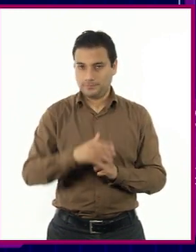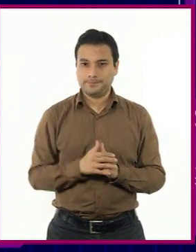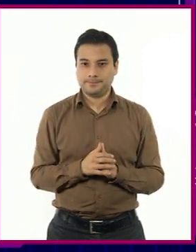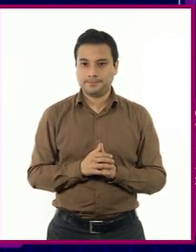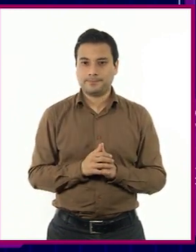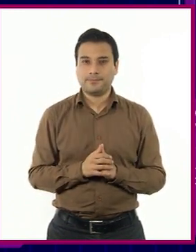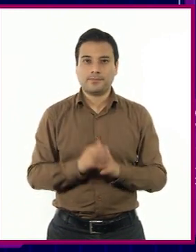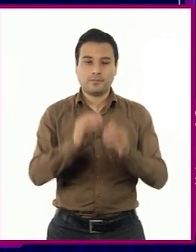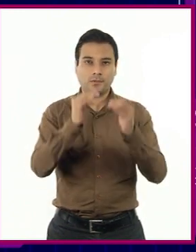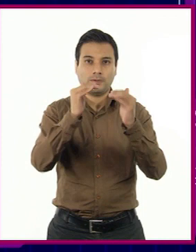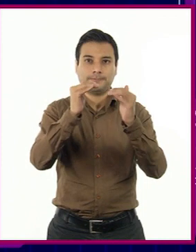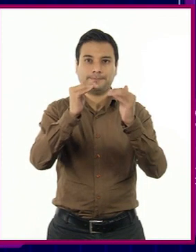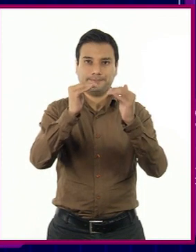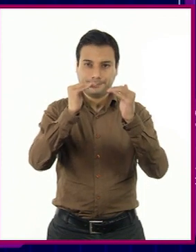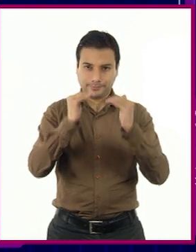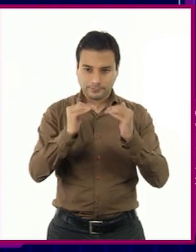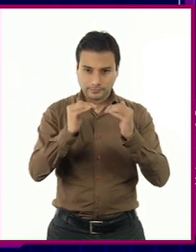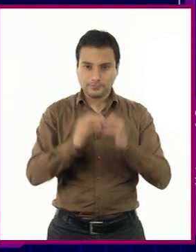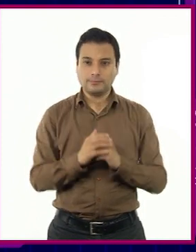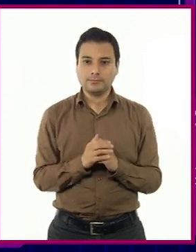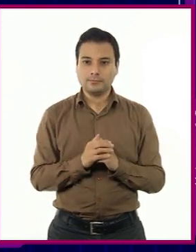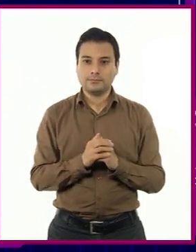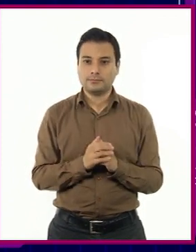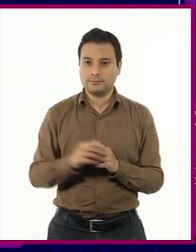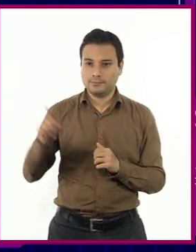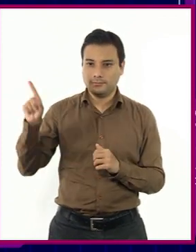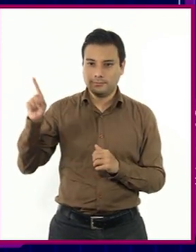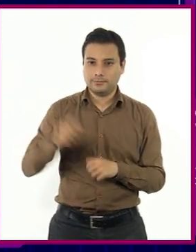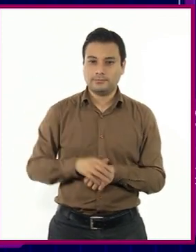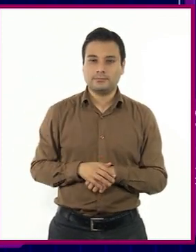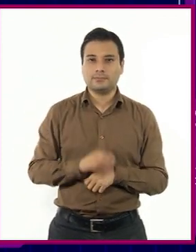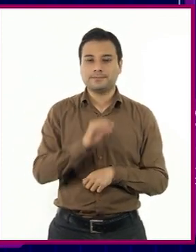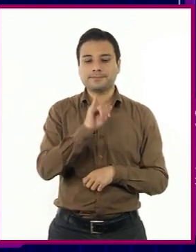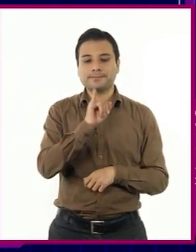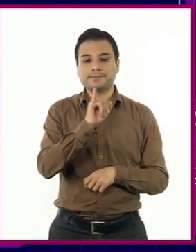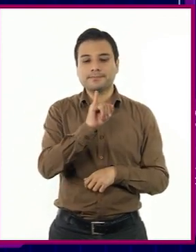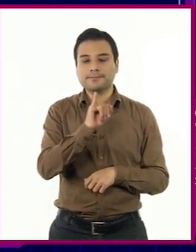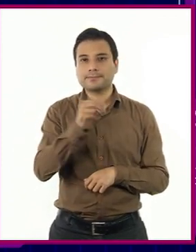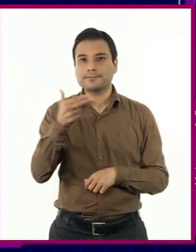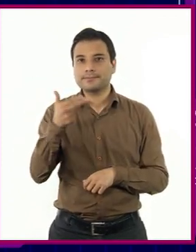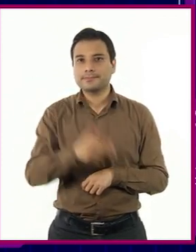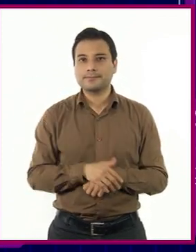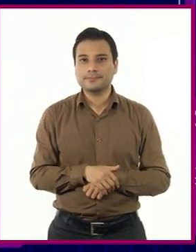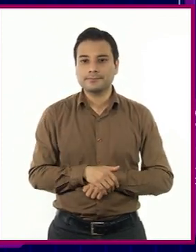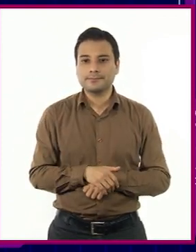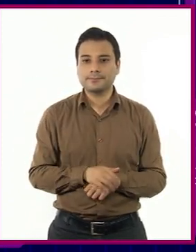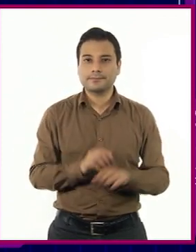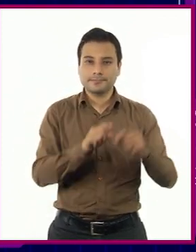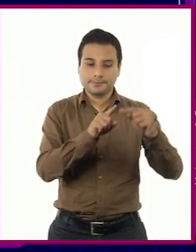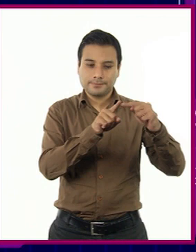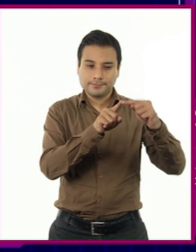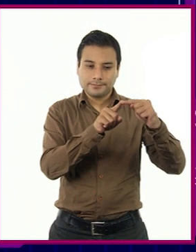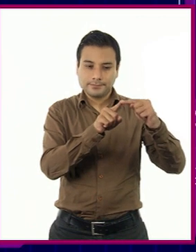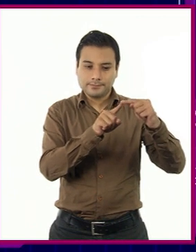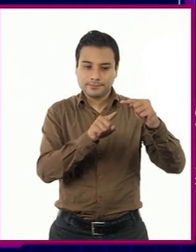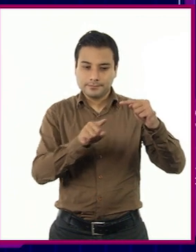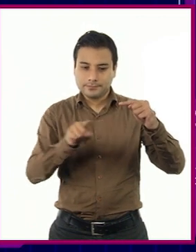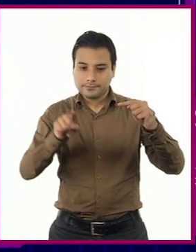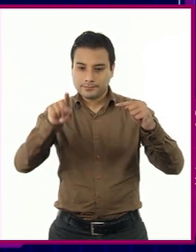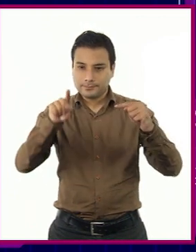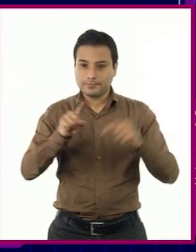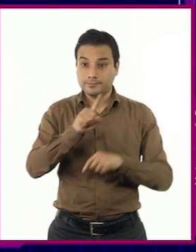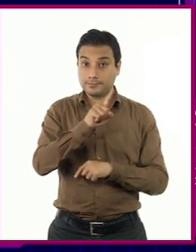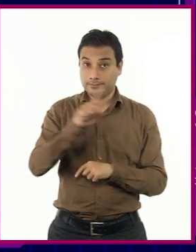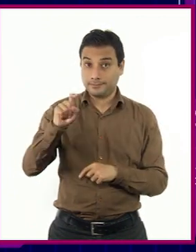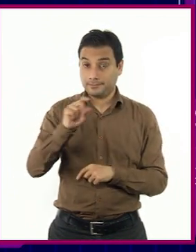Inciso D. El semicírculo IH marcado como ángulo llano, es decir, el ángulo que mide 180